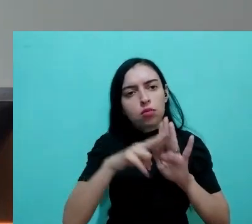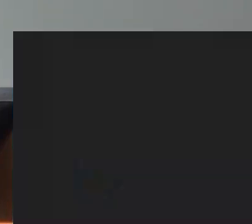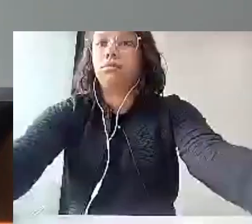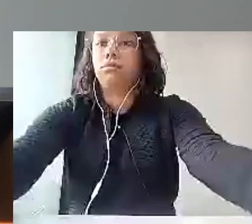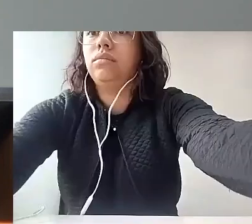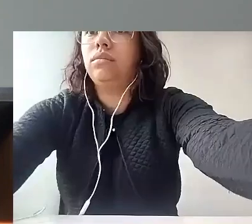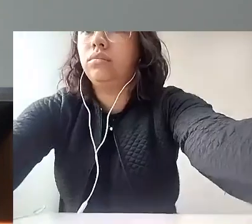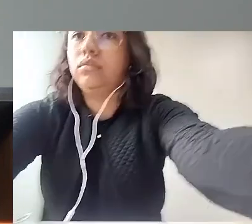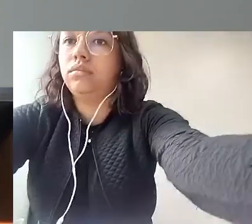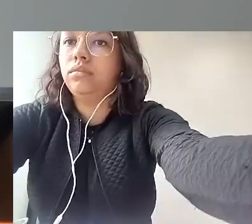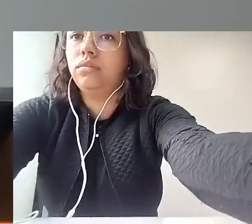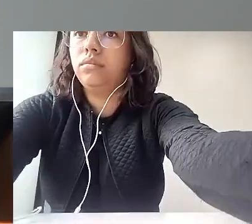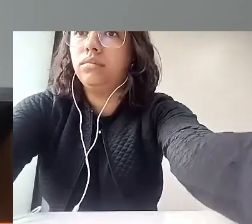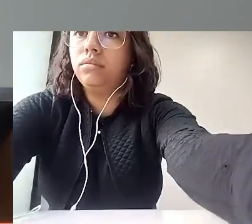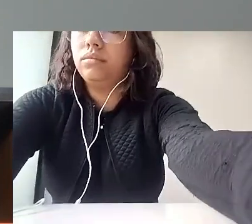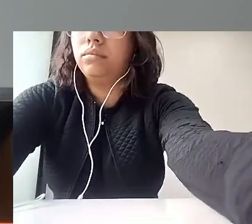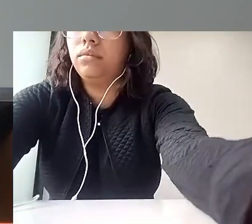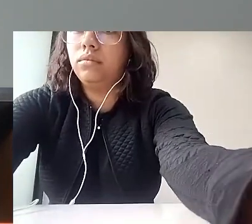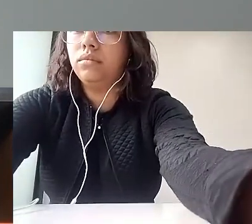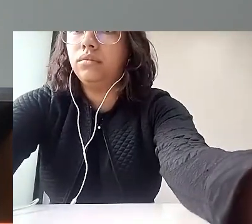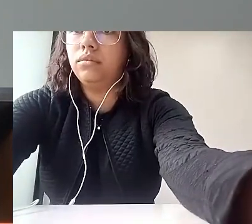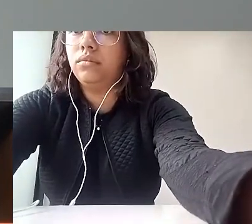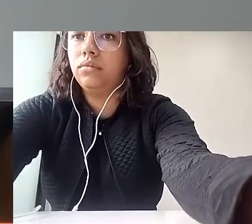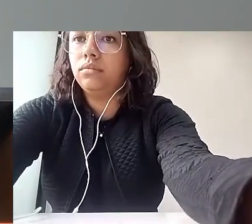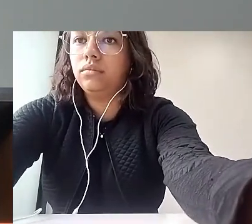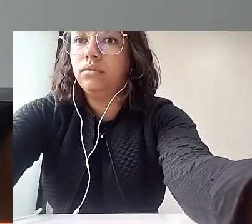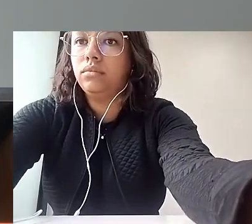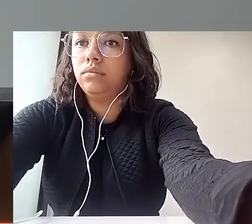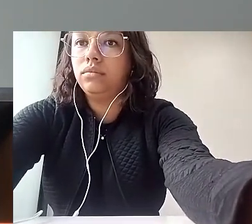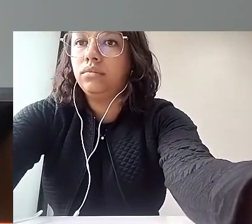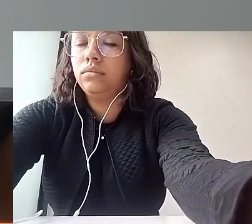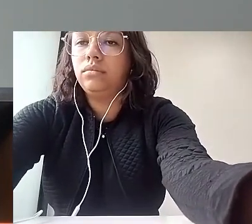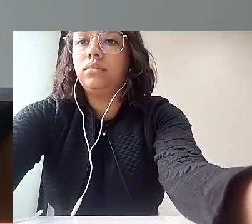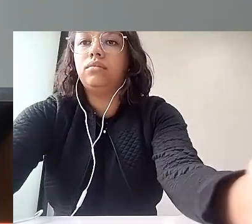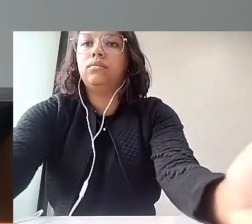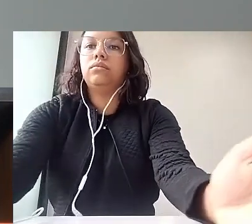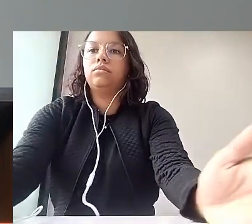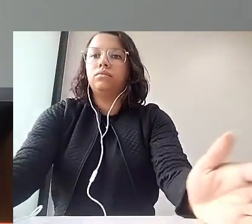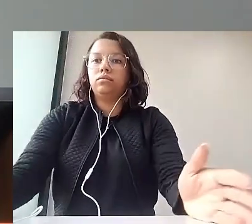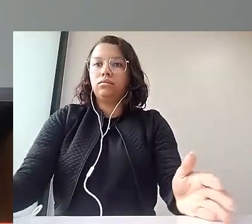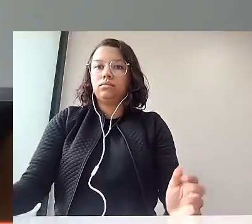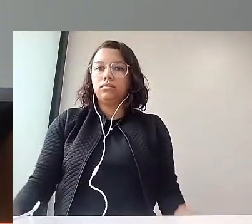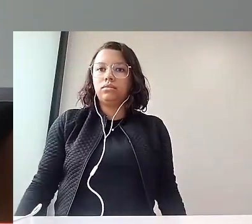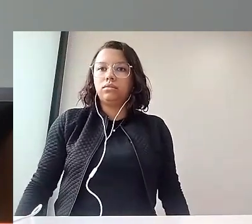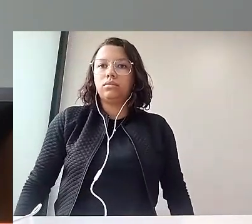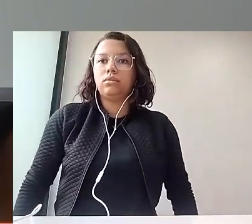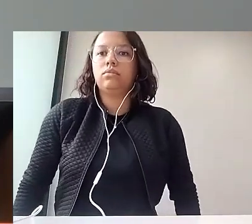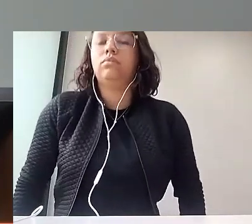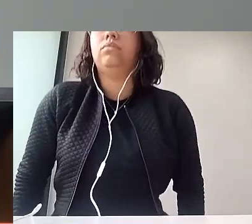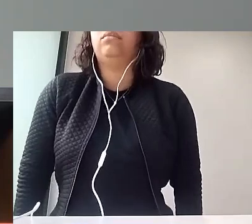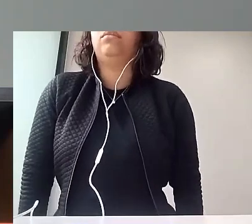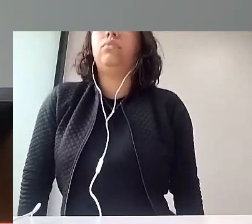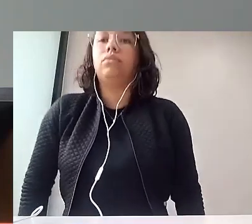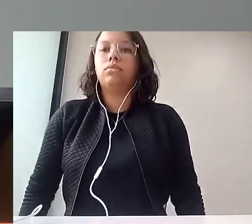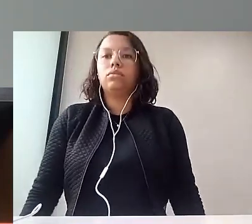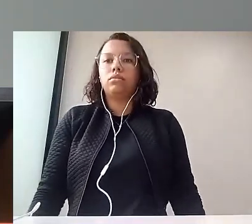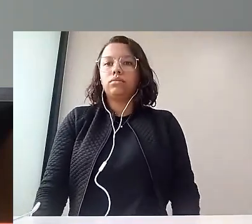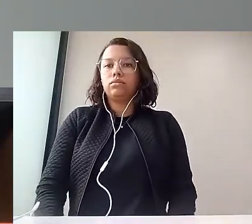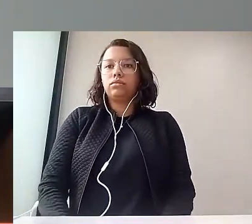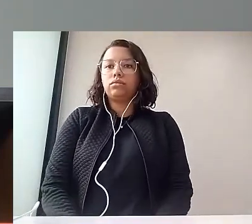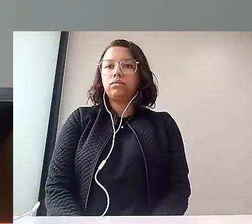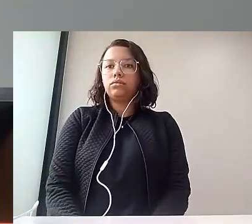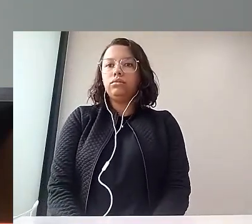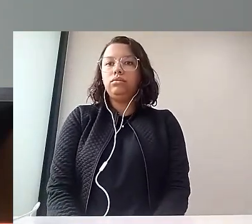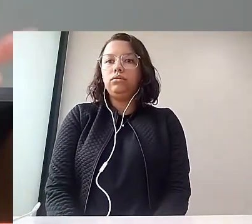político. Y hubo muchos textos, a veces llamados constituciones, para reconstruir un orden